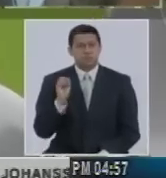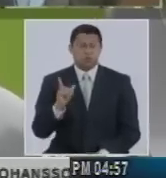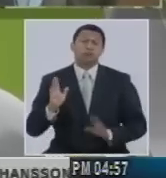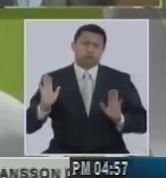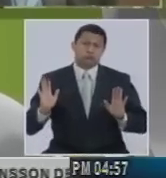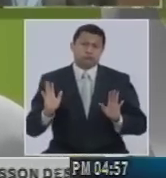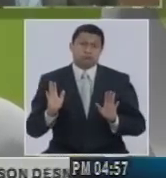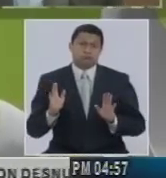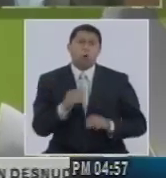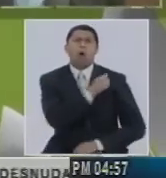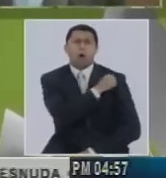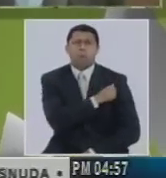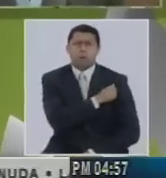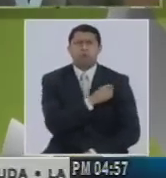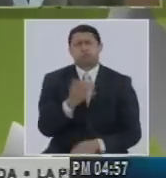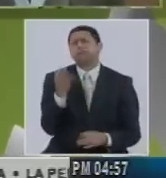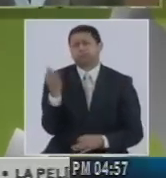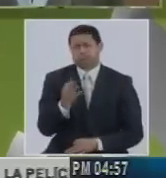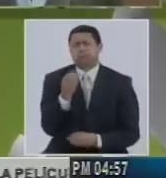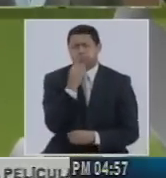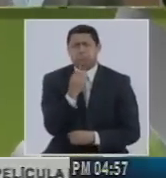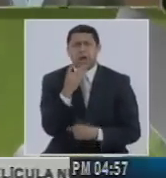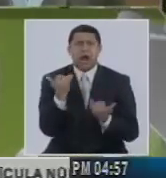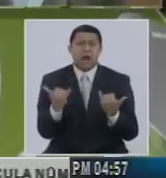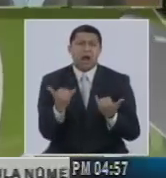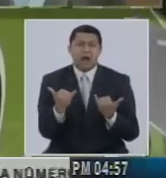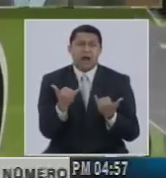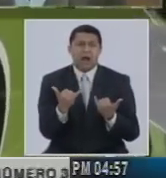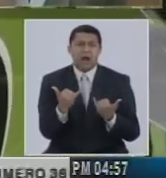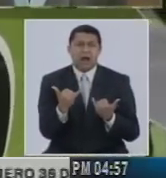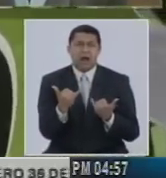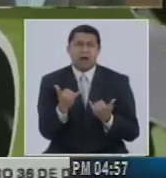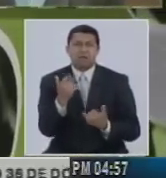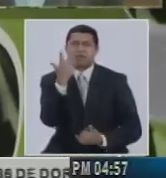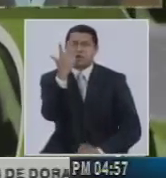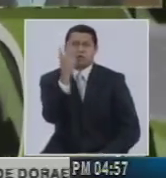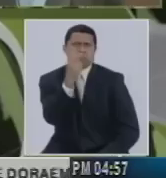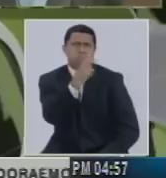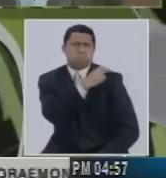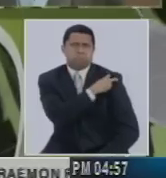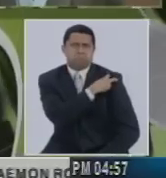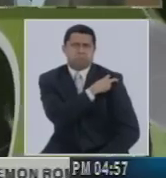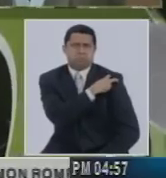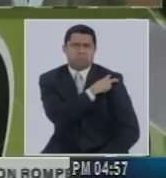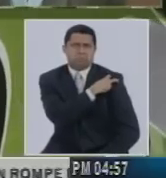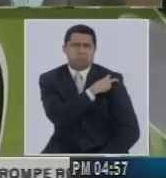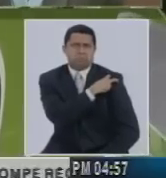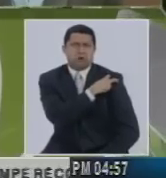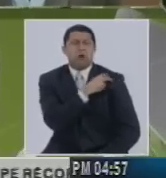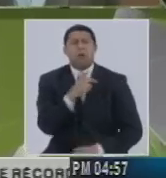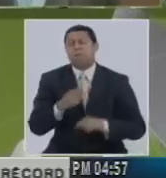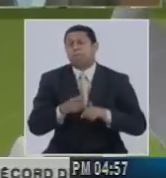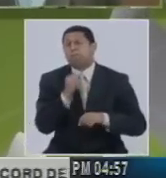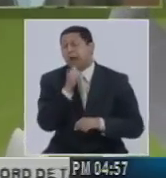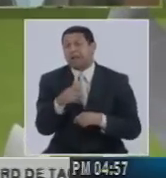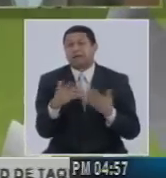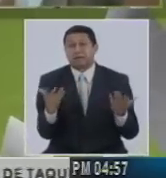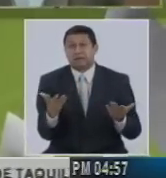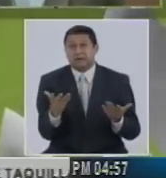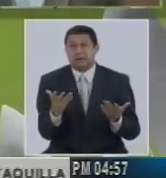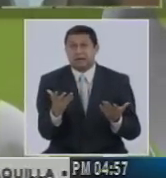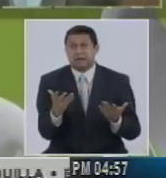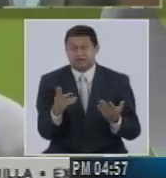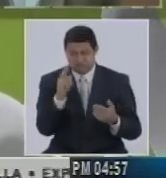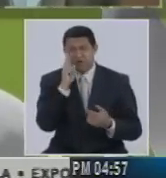bueno, sí, es una cirugía segura porque hoy en día lo hacemos a base de 3 huecos pequeños. Lo peor que puede pasar, que sí